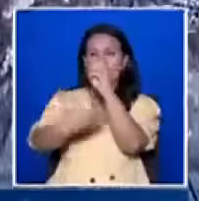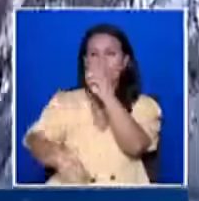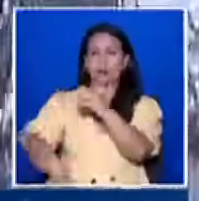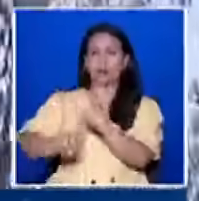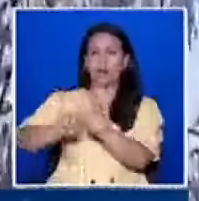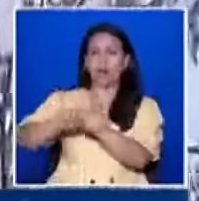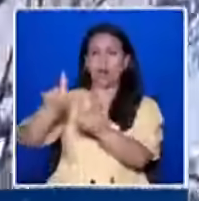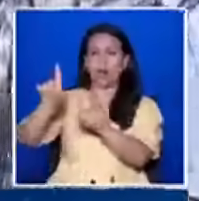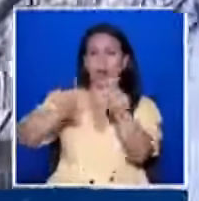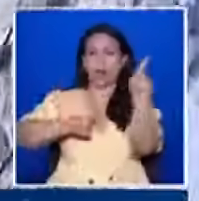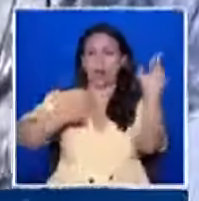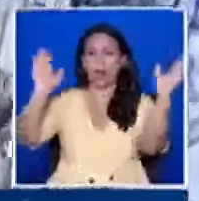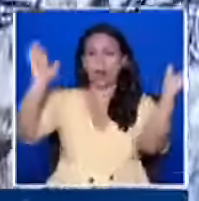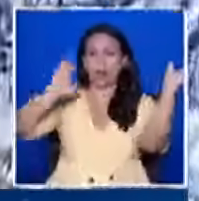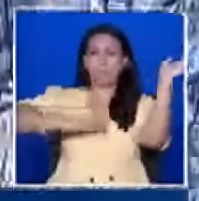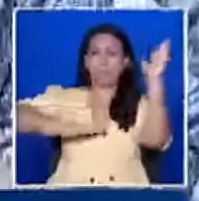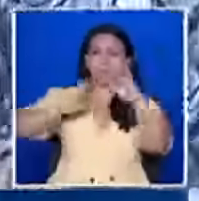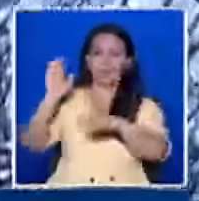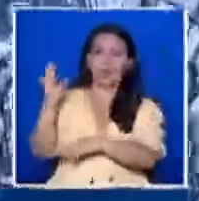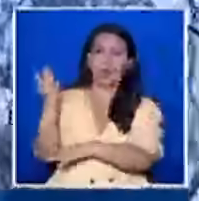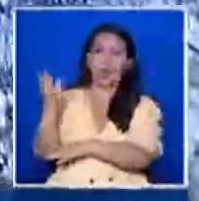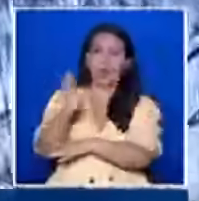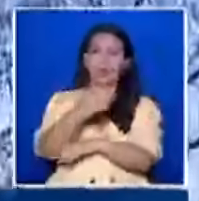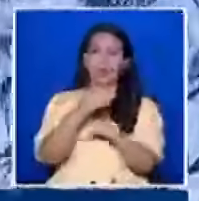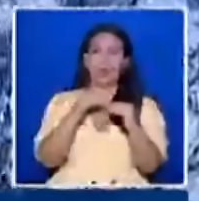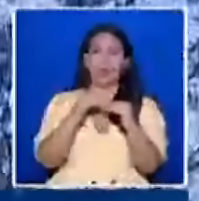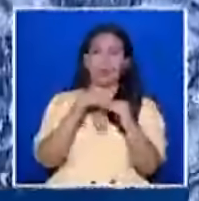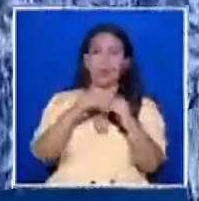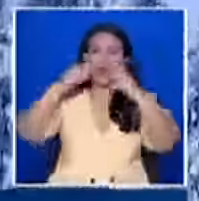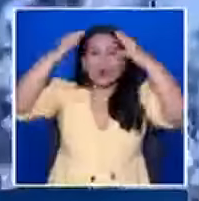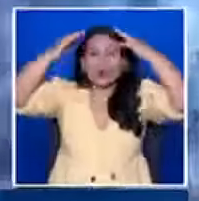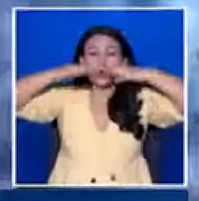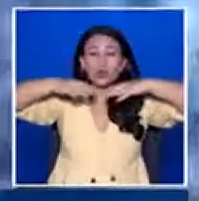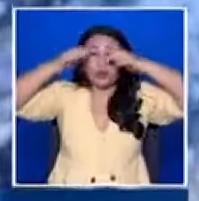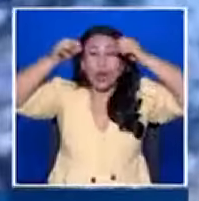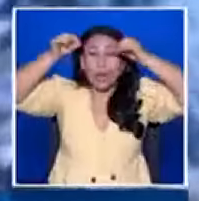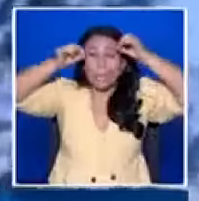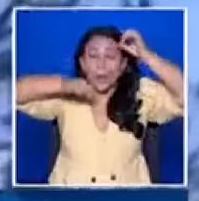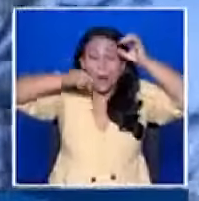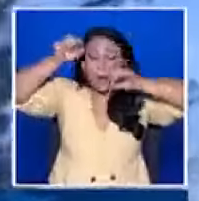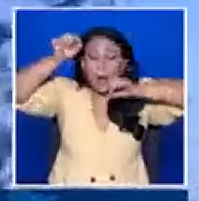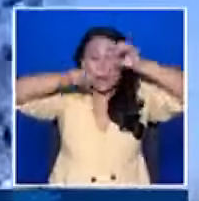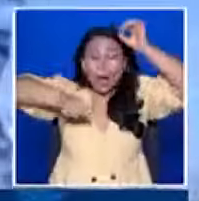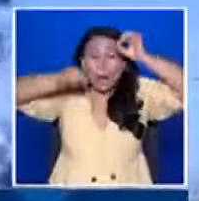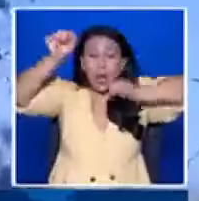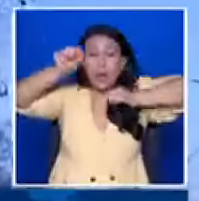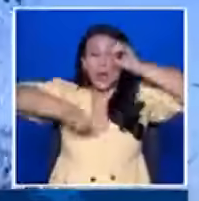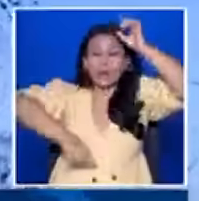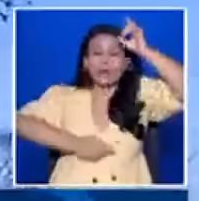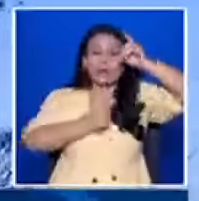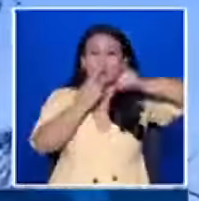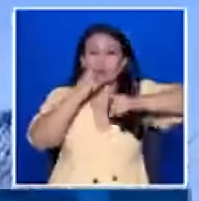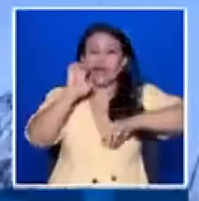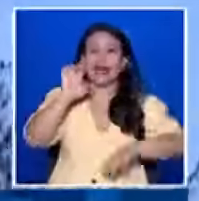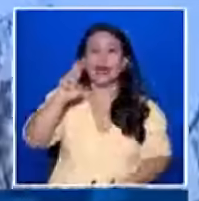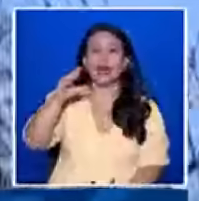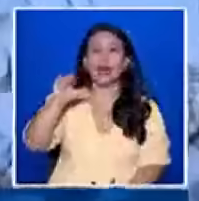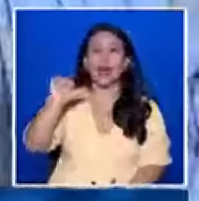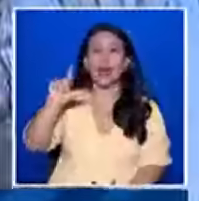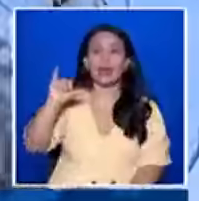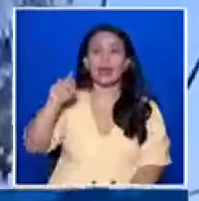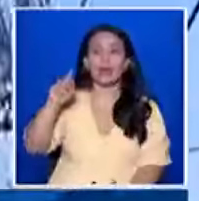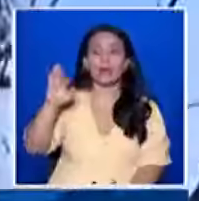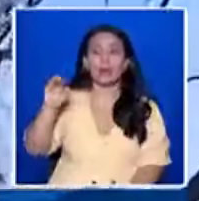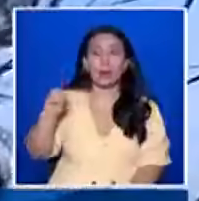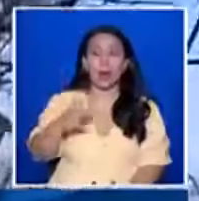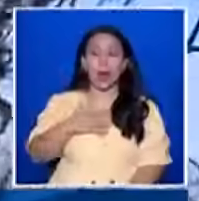eucaliptos botaban semillas. Era como que tuviésemos una lluvia de los coquitos de los eucaliptos que caían. Los